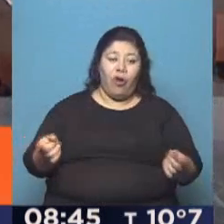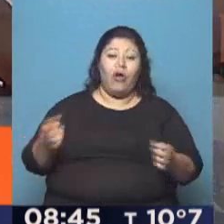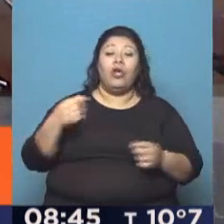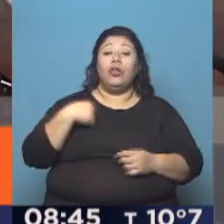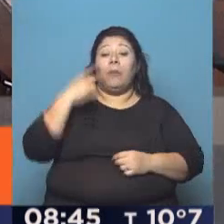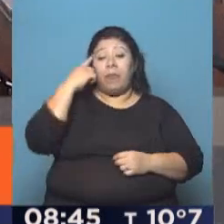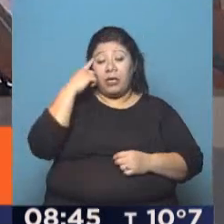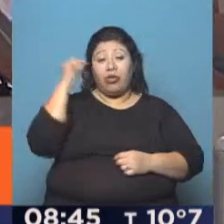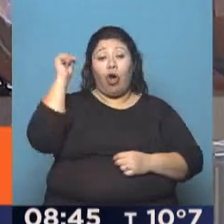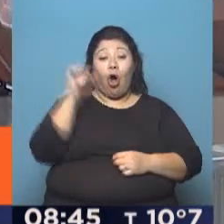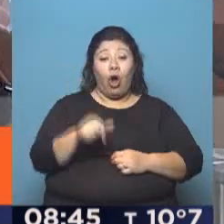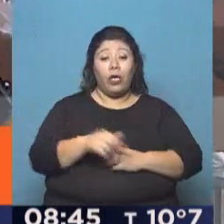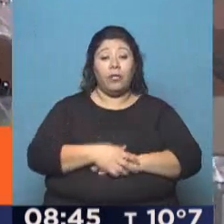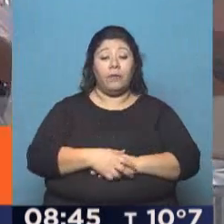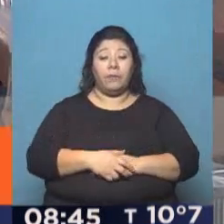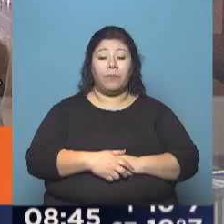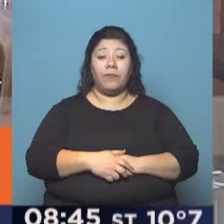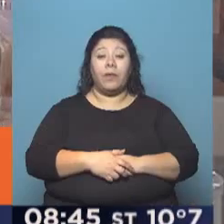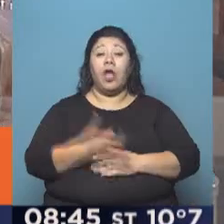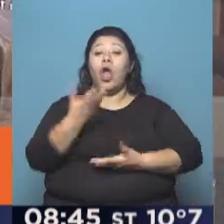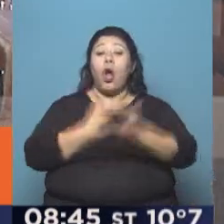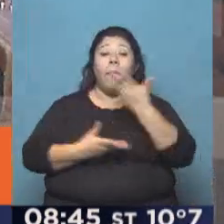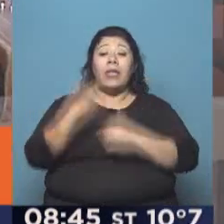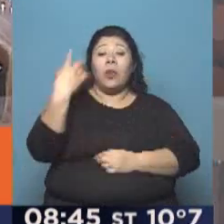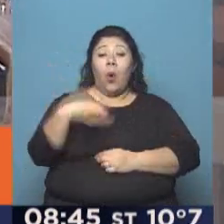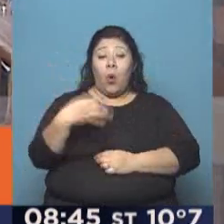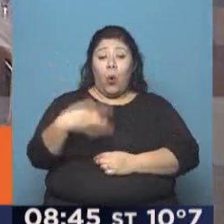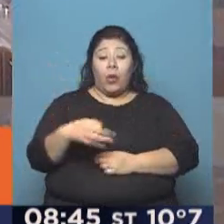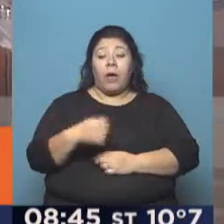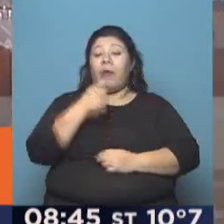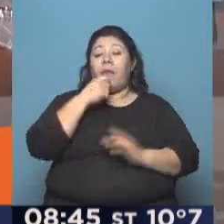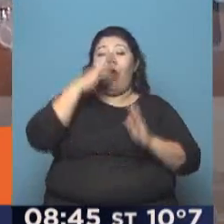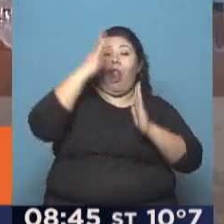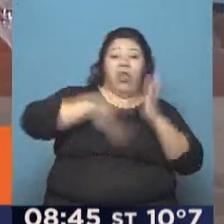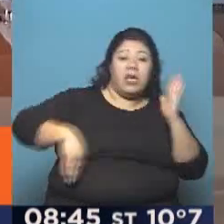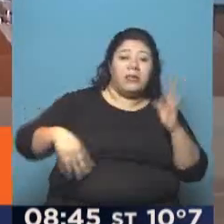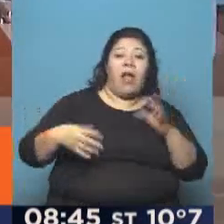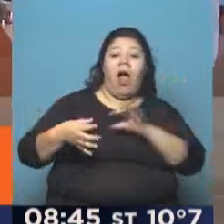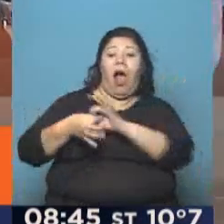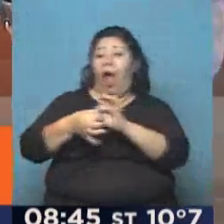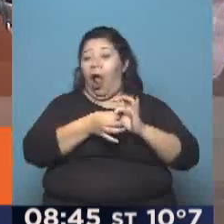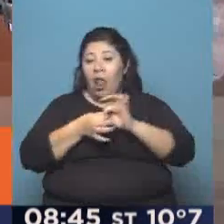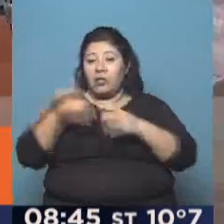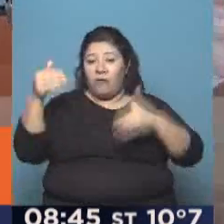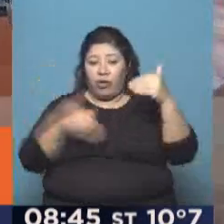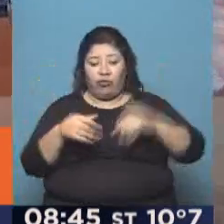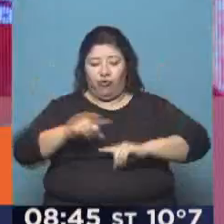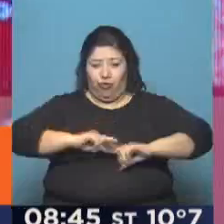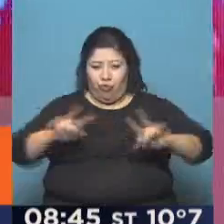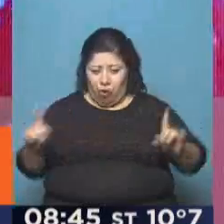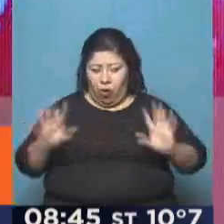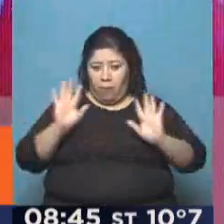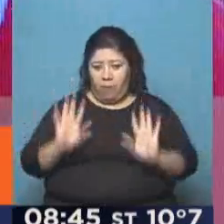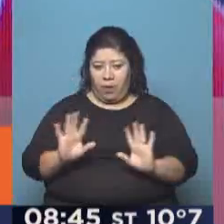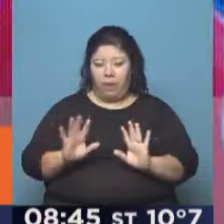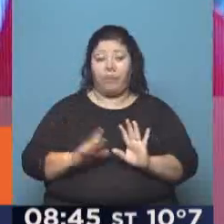nosotros hoy lo único que estamos compartiendo Por eso digo no es una lista no es una alianza de tipo electoral es esto es decir bueno en